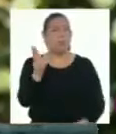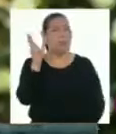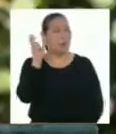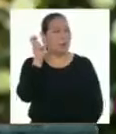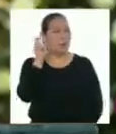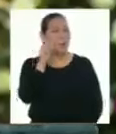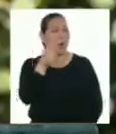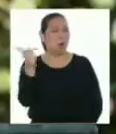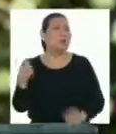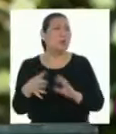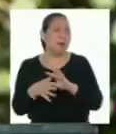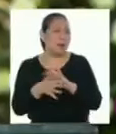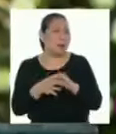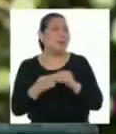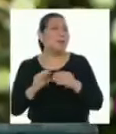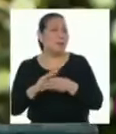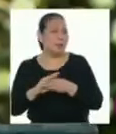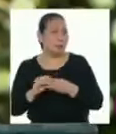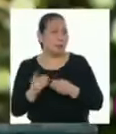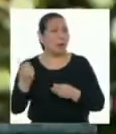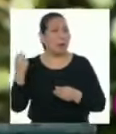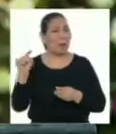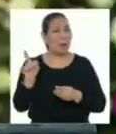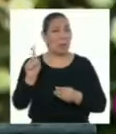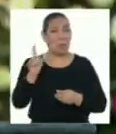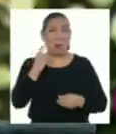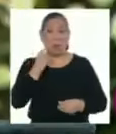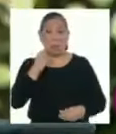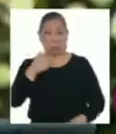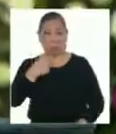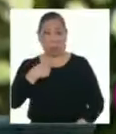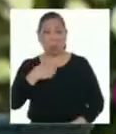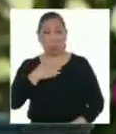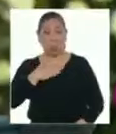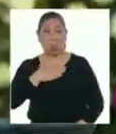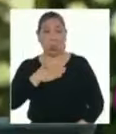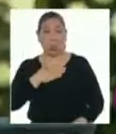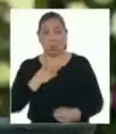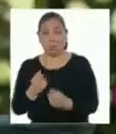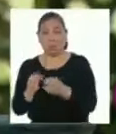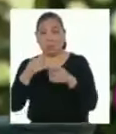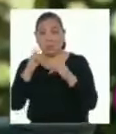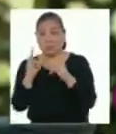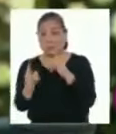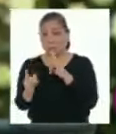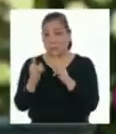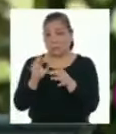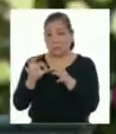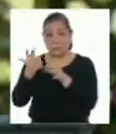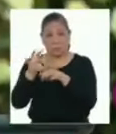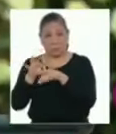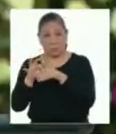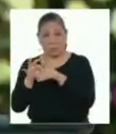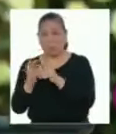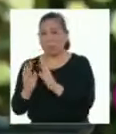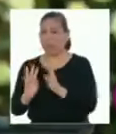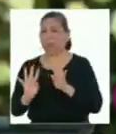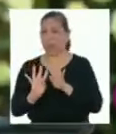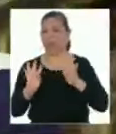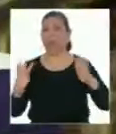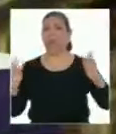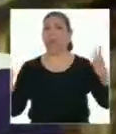escuchen otra parábola. Había un propietario que plantó una viña. La rodeó con una